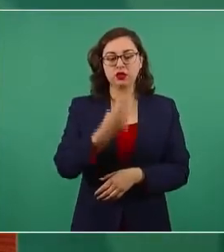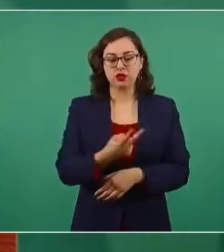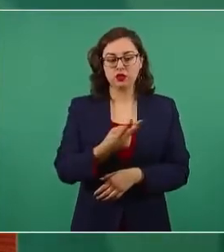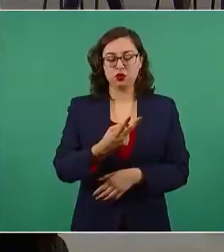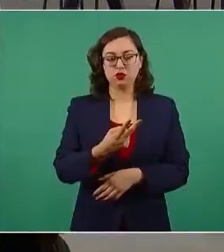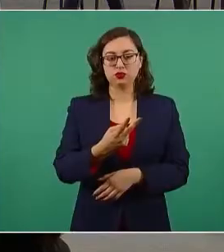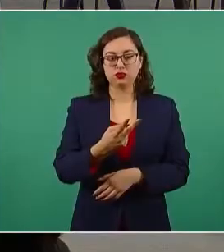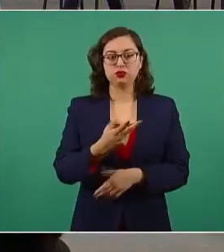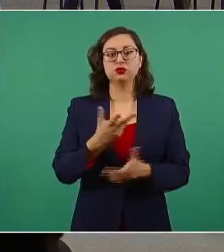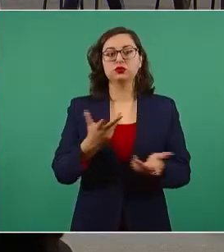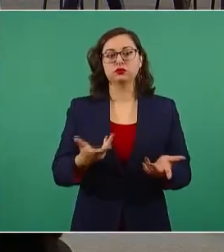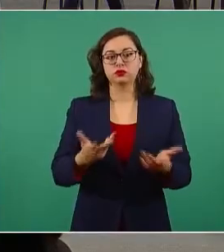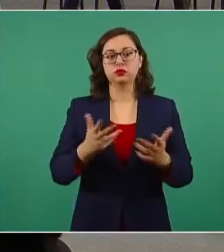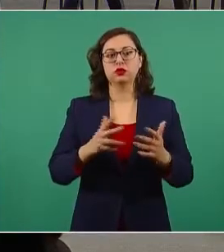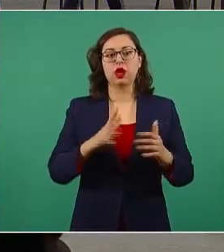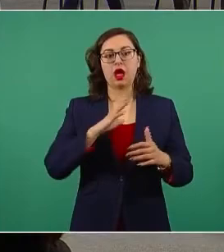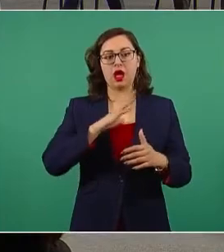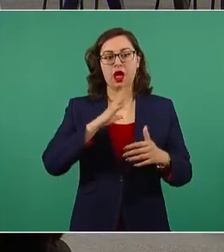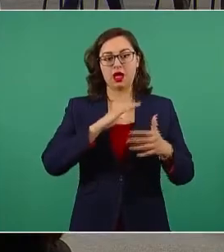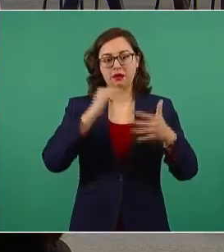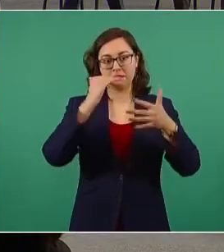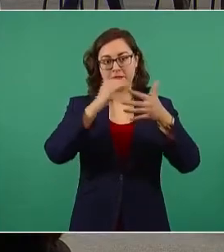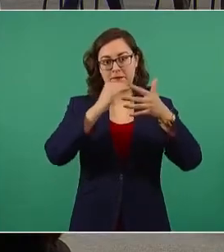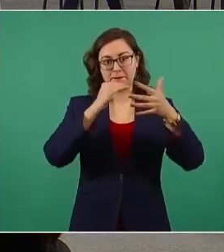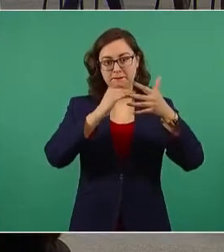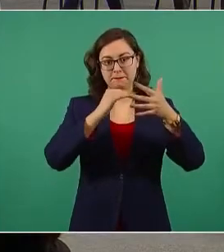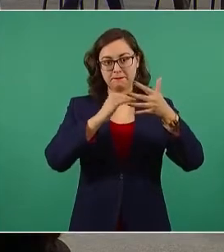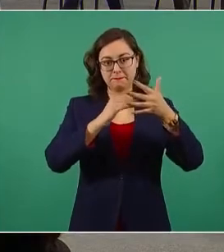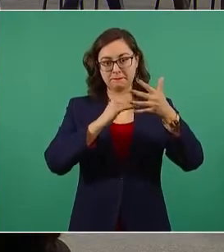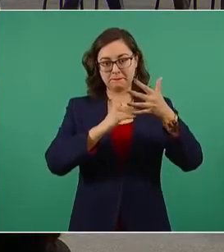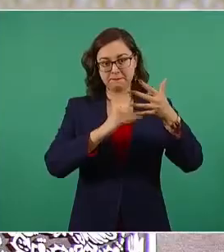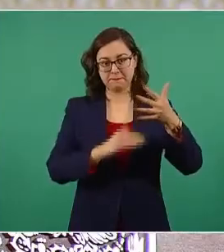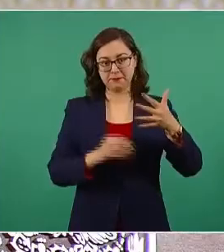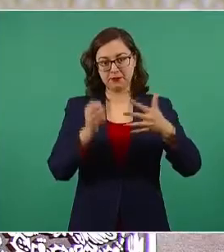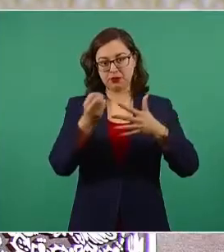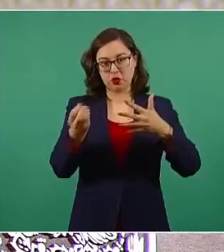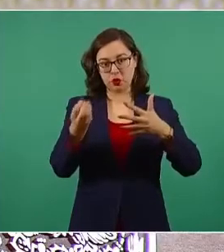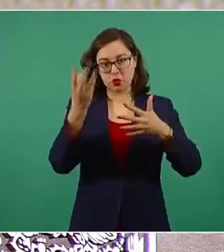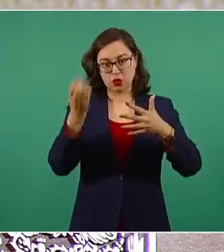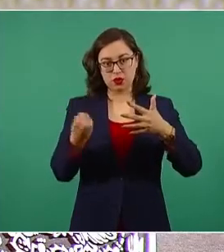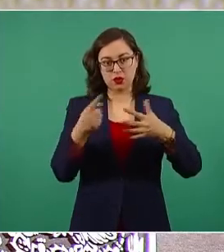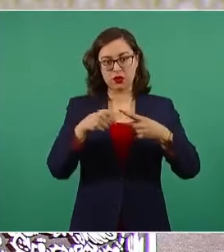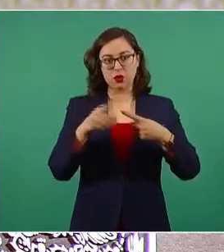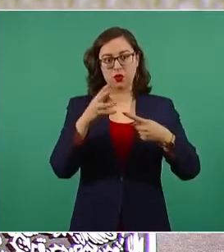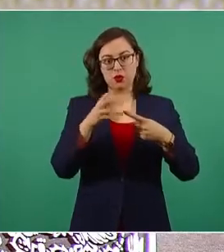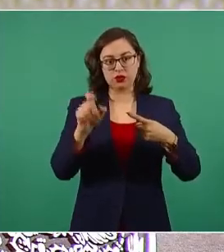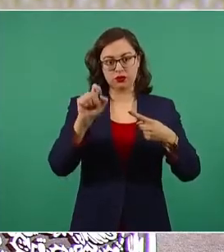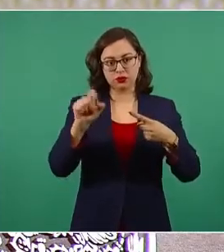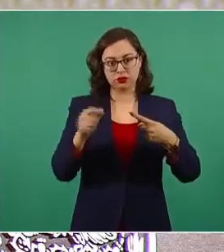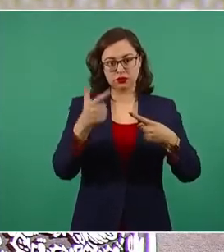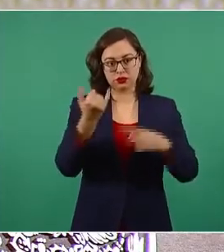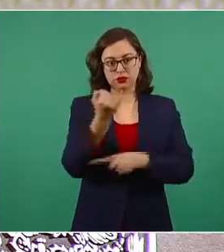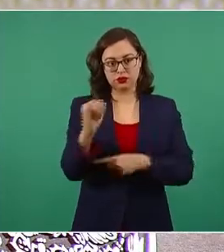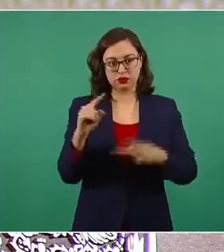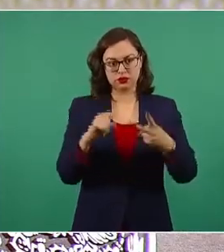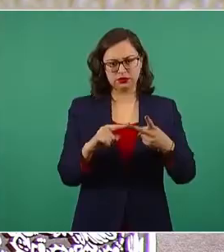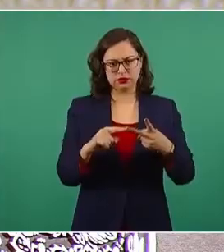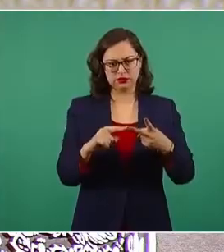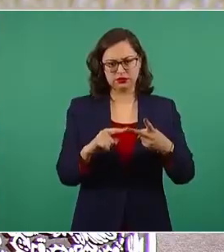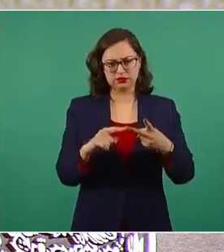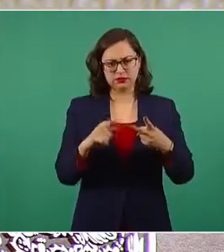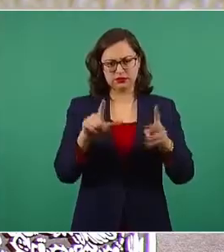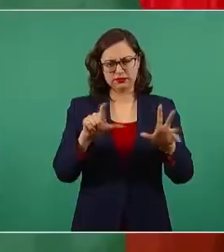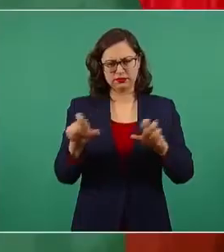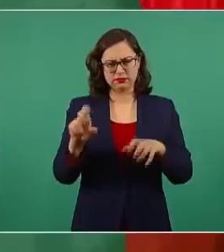está dividido en cada nivel cuántas fueron, precisamente escuelas, 427 de preescolar, 736 de